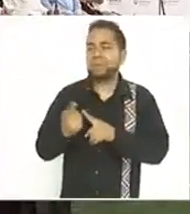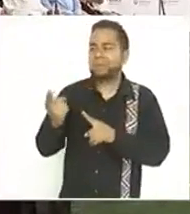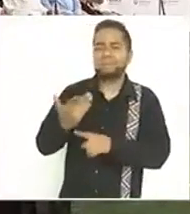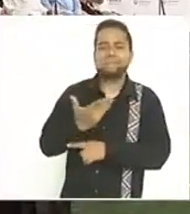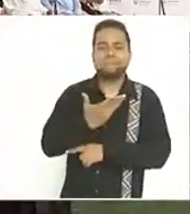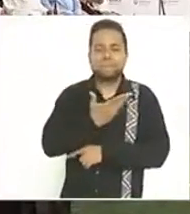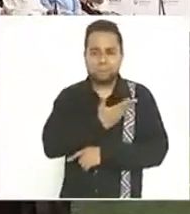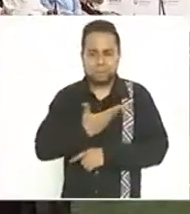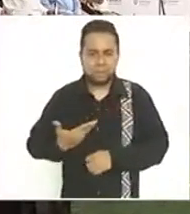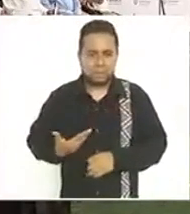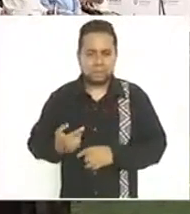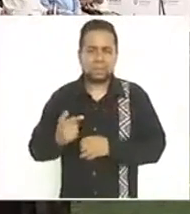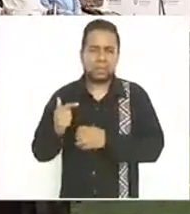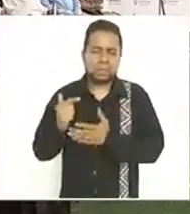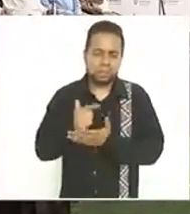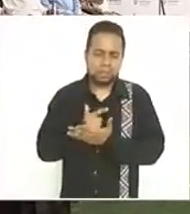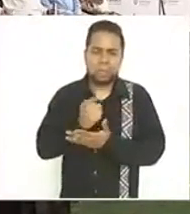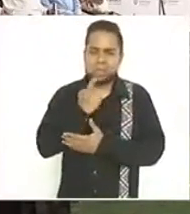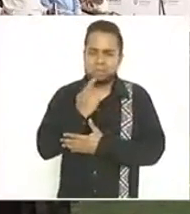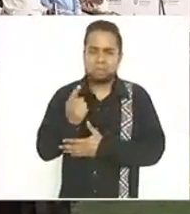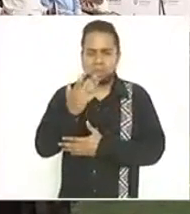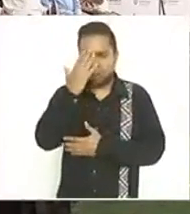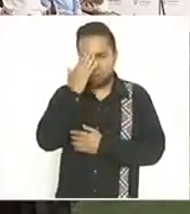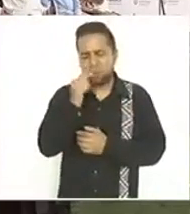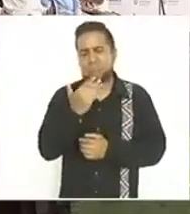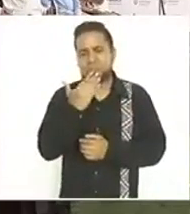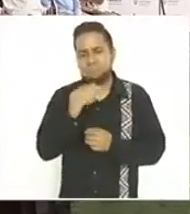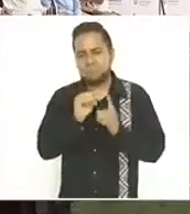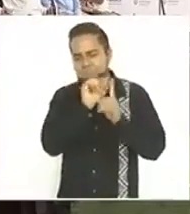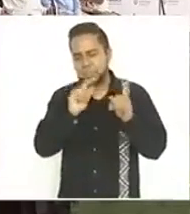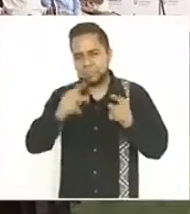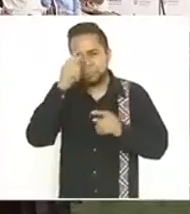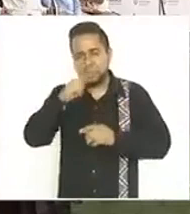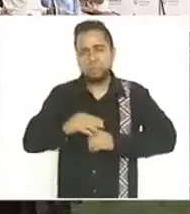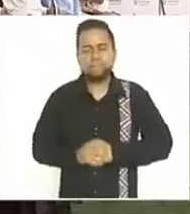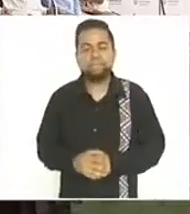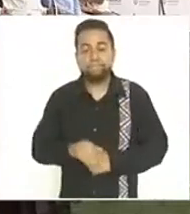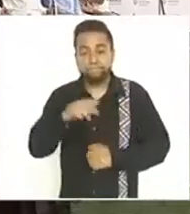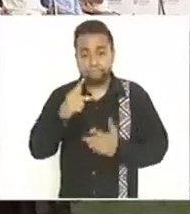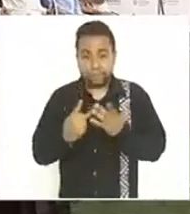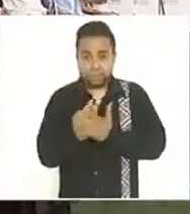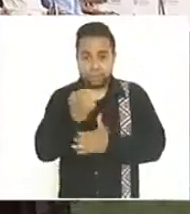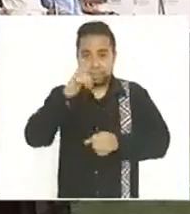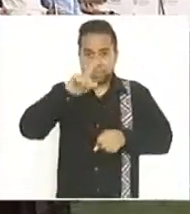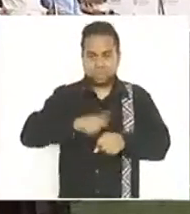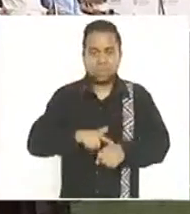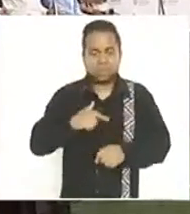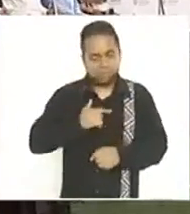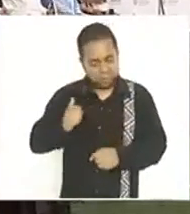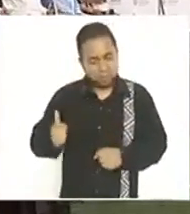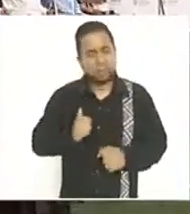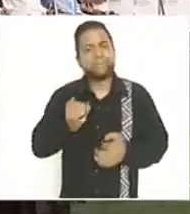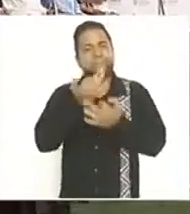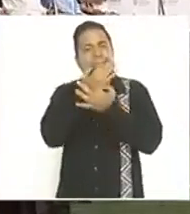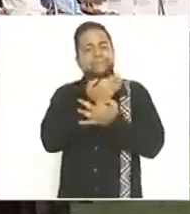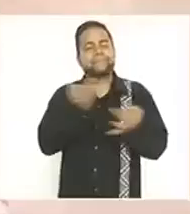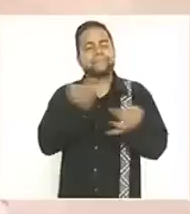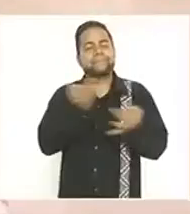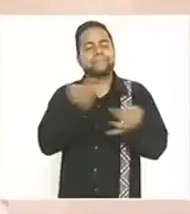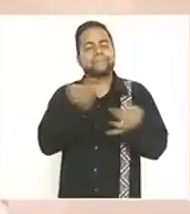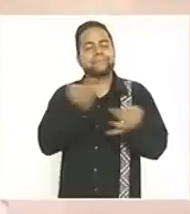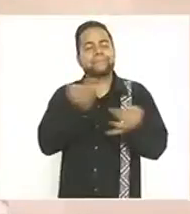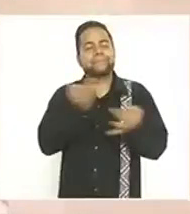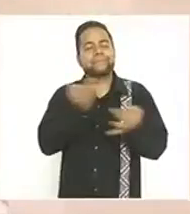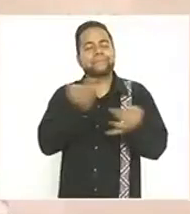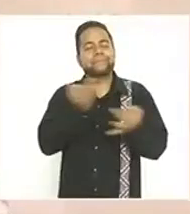presidente, el licenciado Andrés Manuel López Obrador. Desde Pinotepa podemos informar que en todo el estado